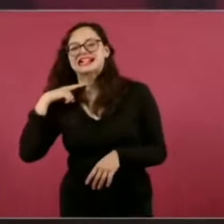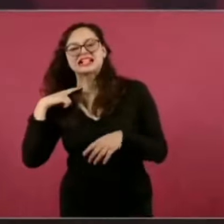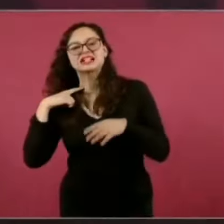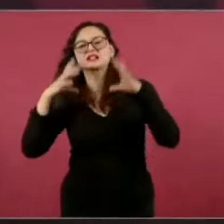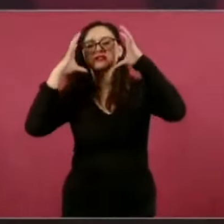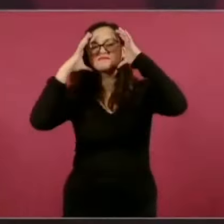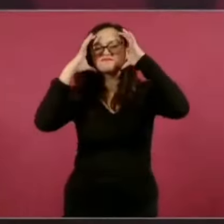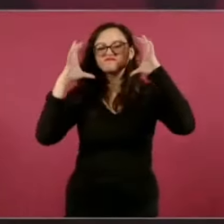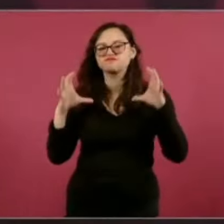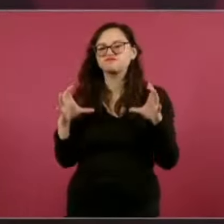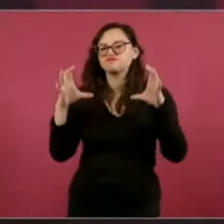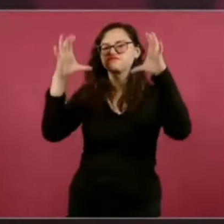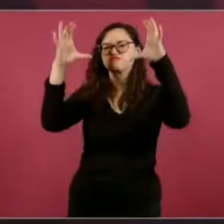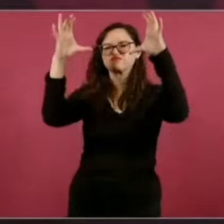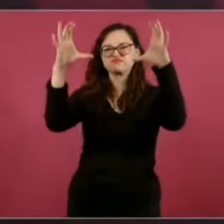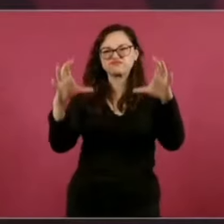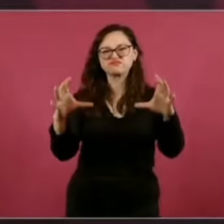en escarmiento